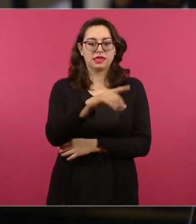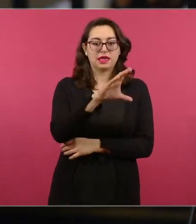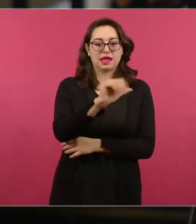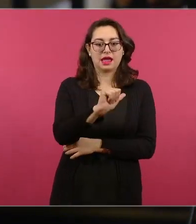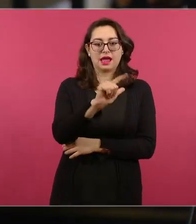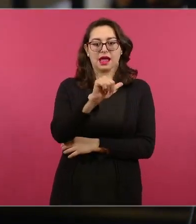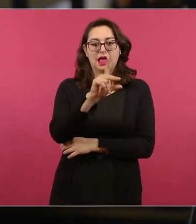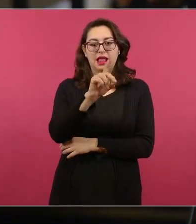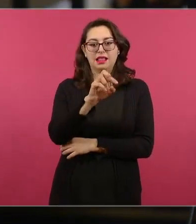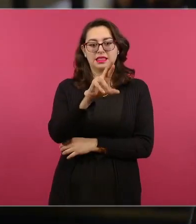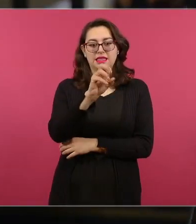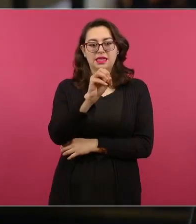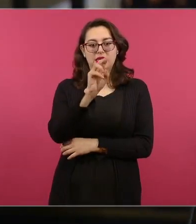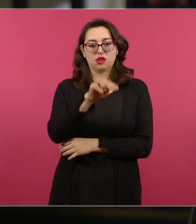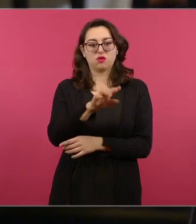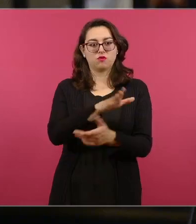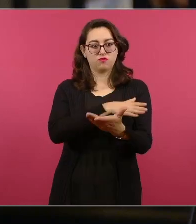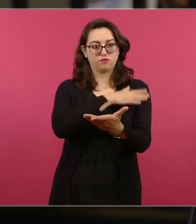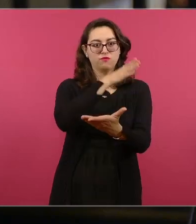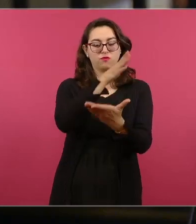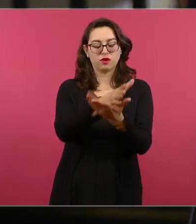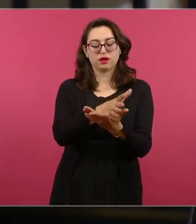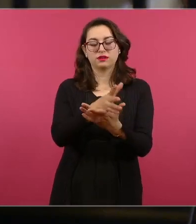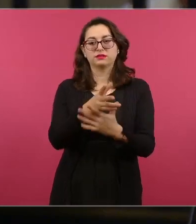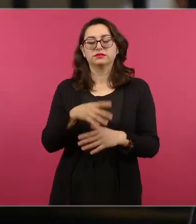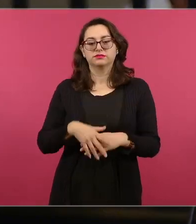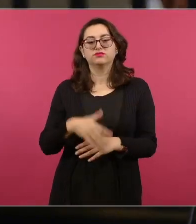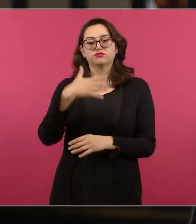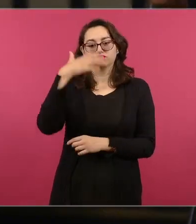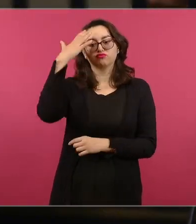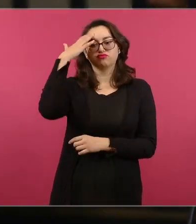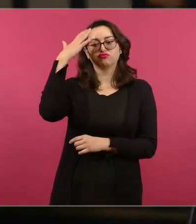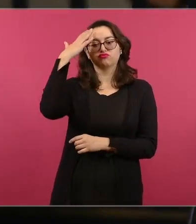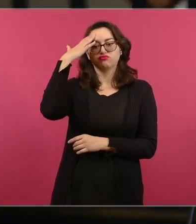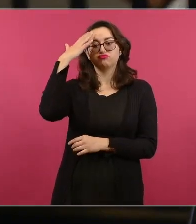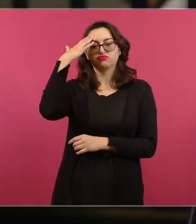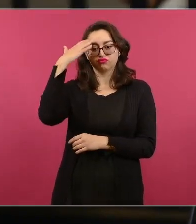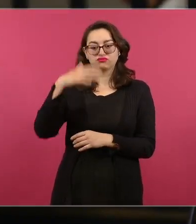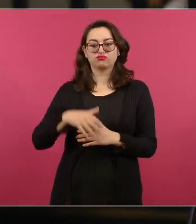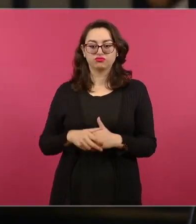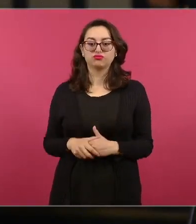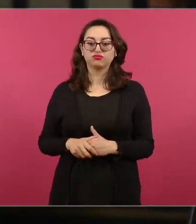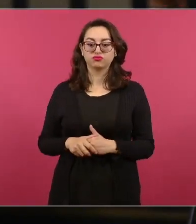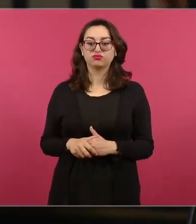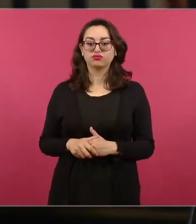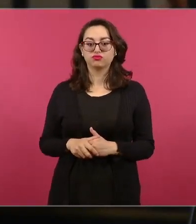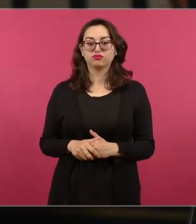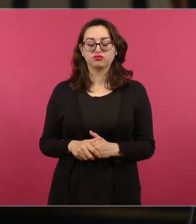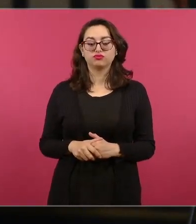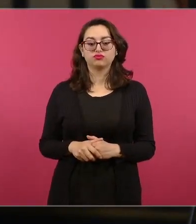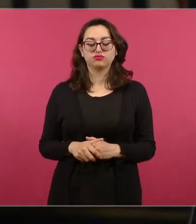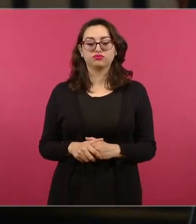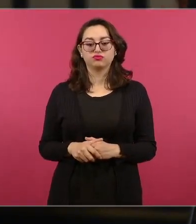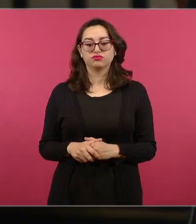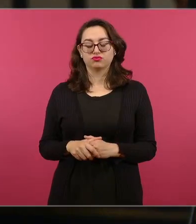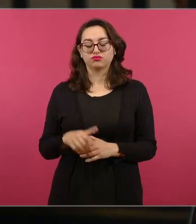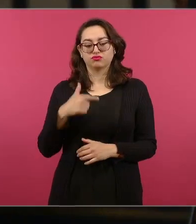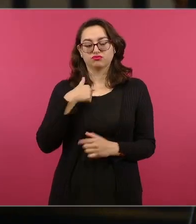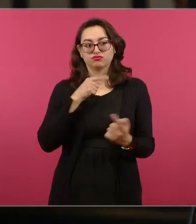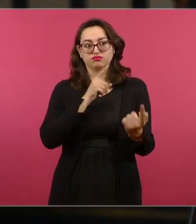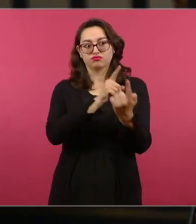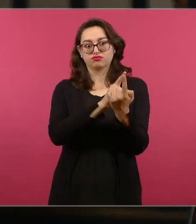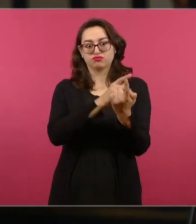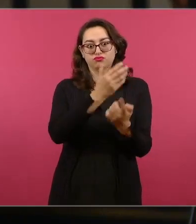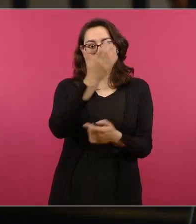2005. En la campaña César. Recuerdo que ahí estuve y como directora de noticias desde